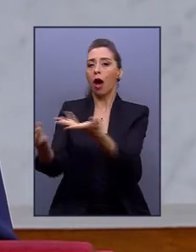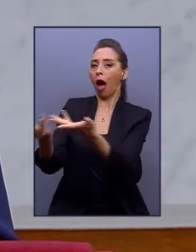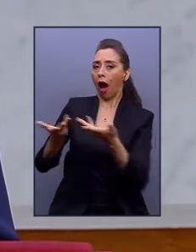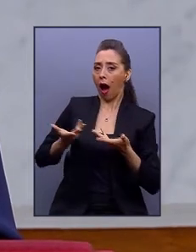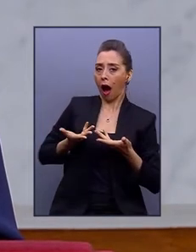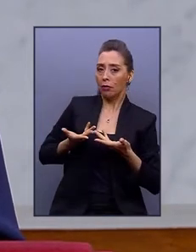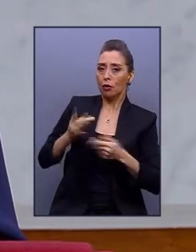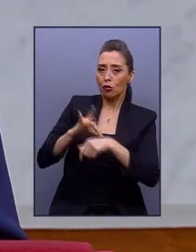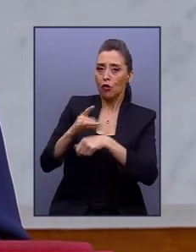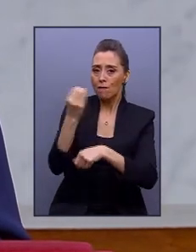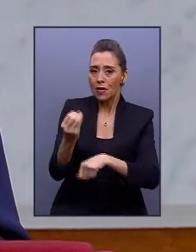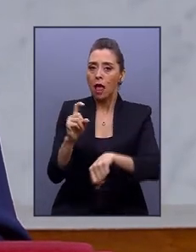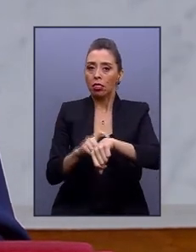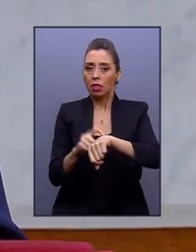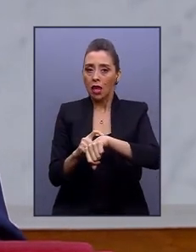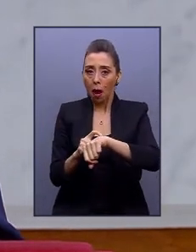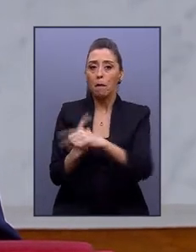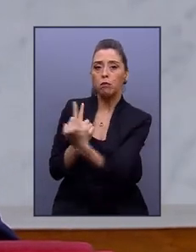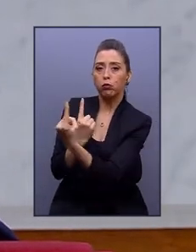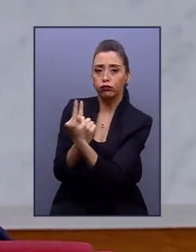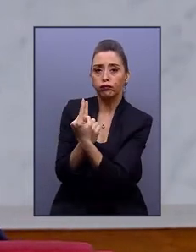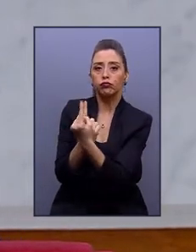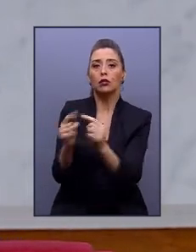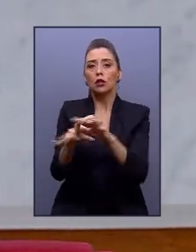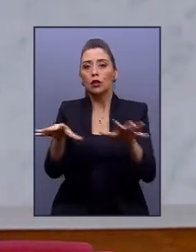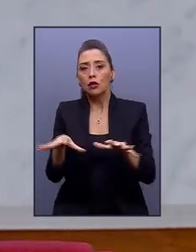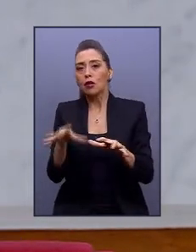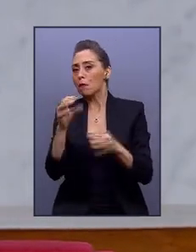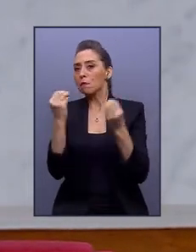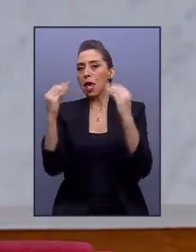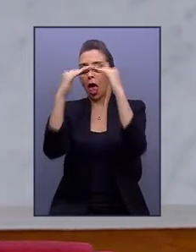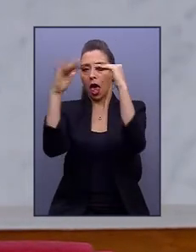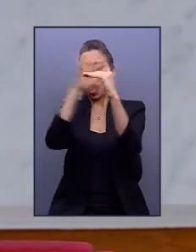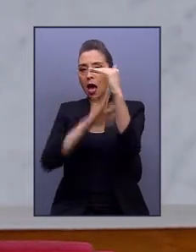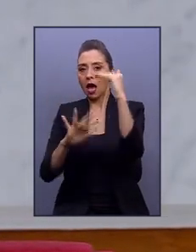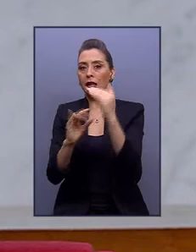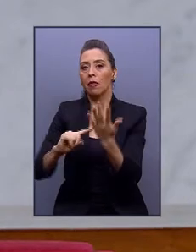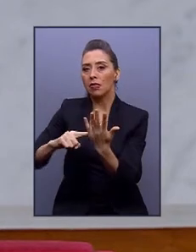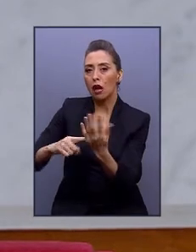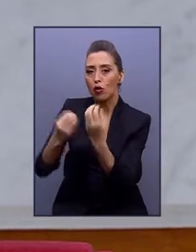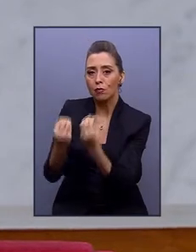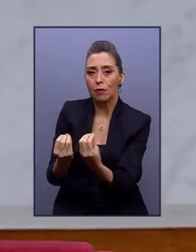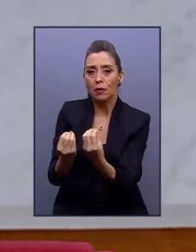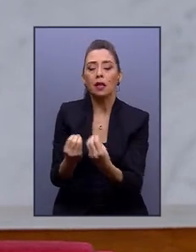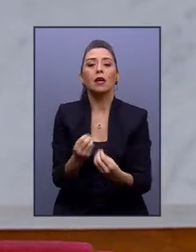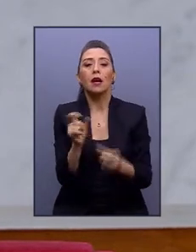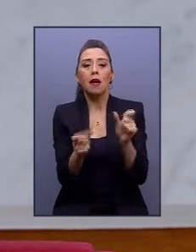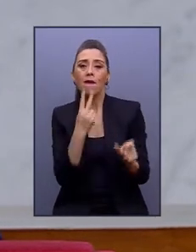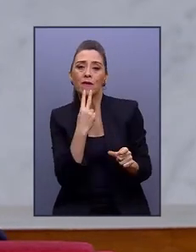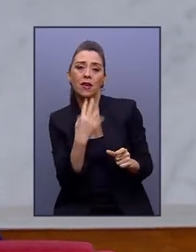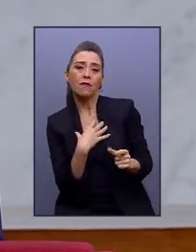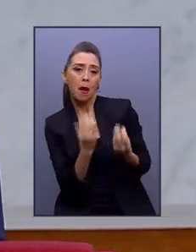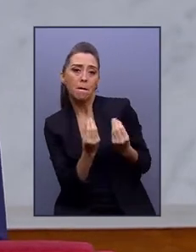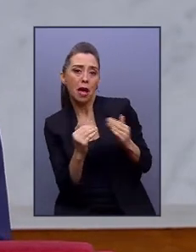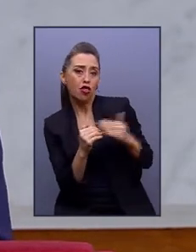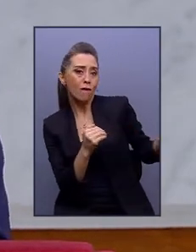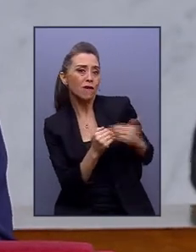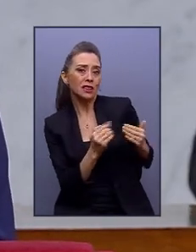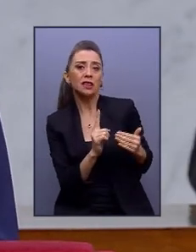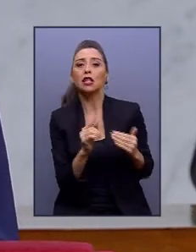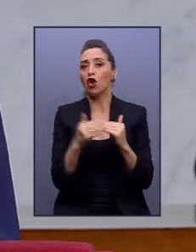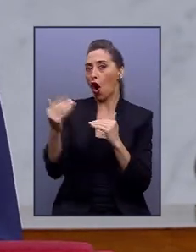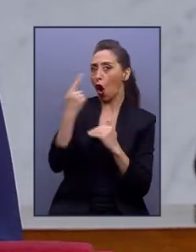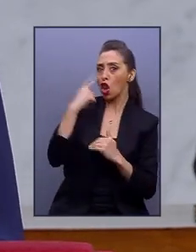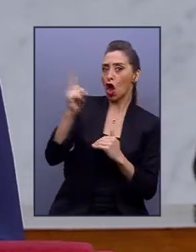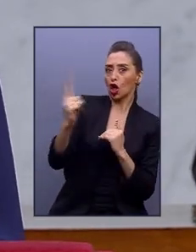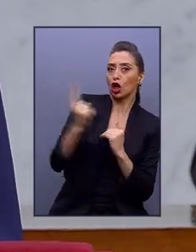bien, a tiempo y con la mejor infraestructura y tecnología. Donde podamos vivir sin temer ni desconfiar del vecino, del extraño o